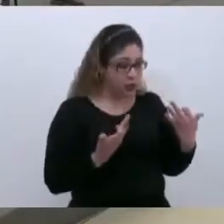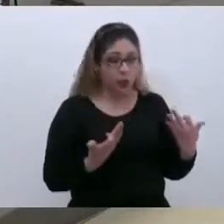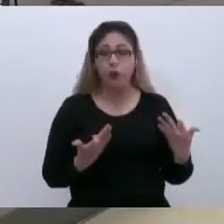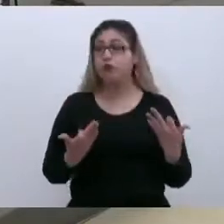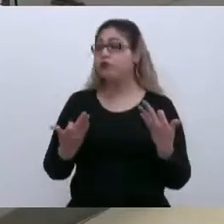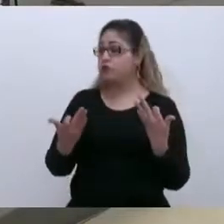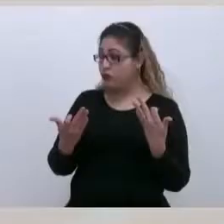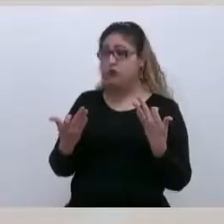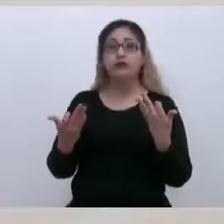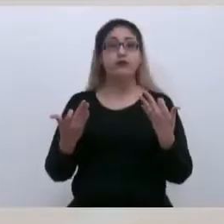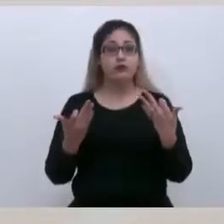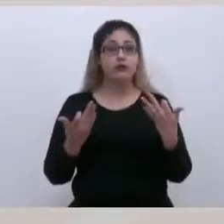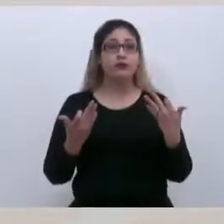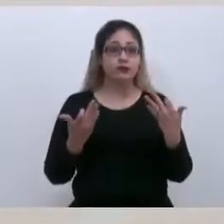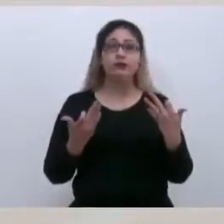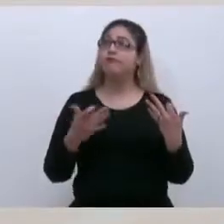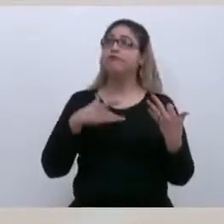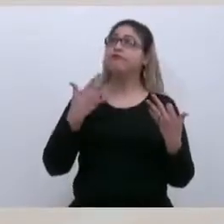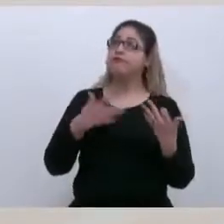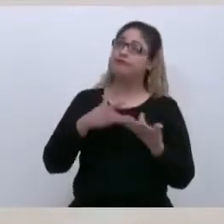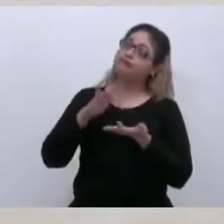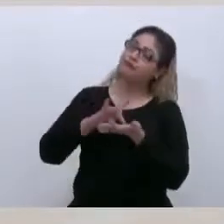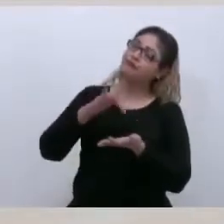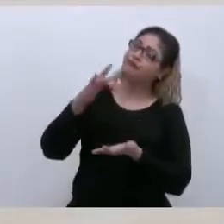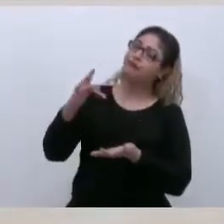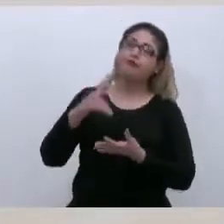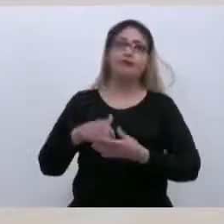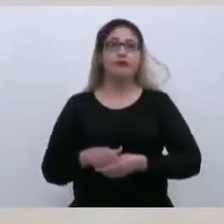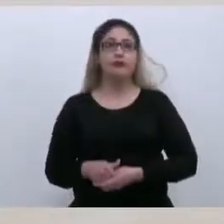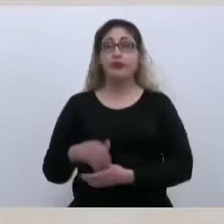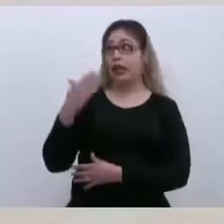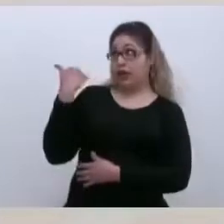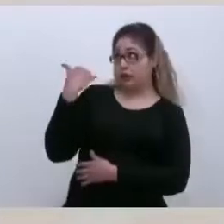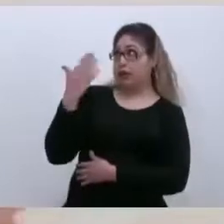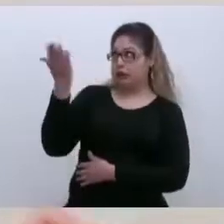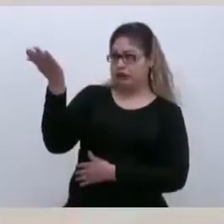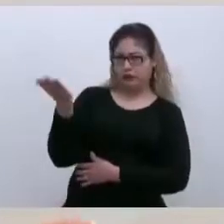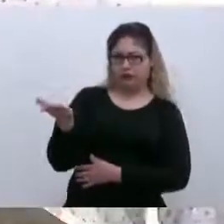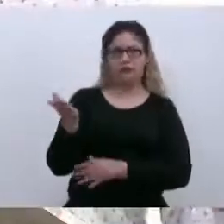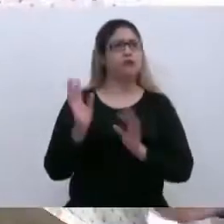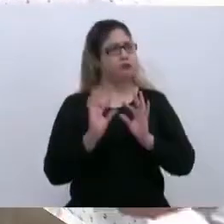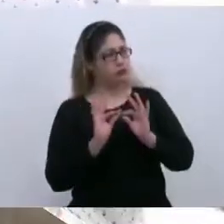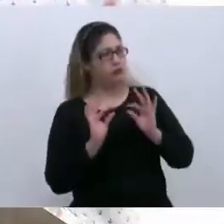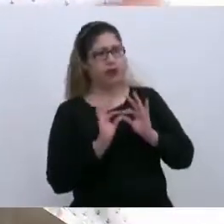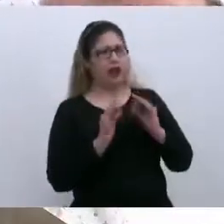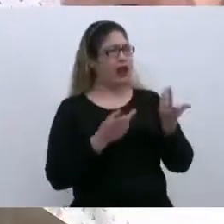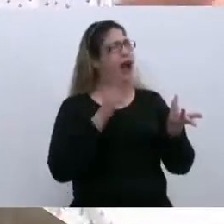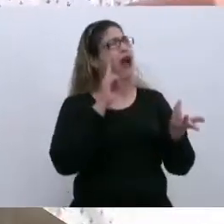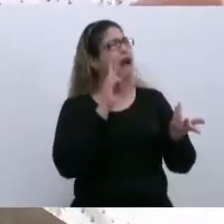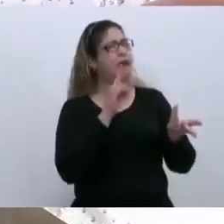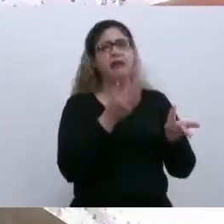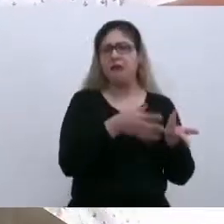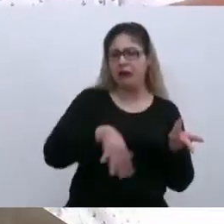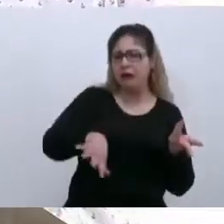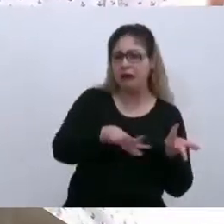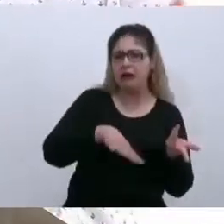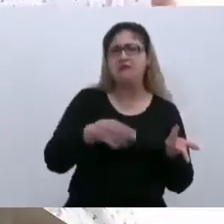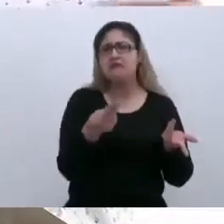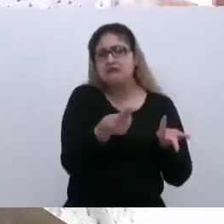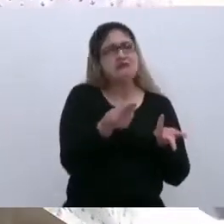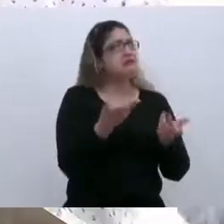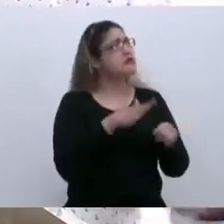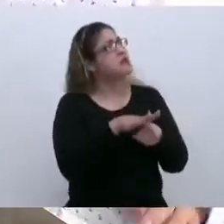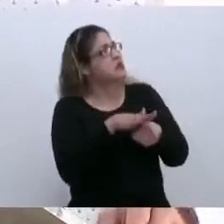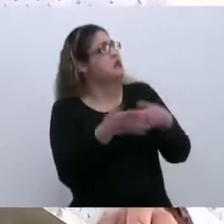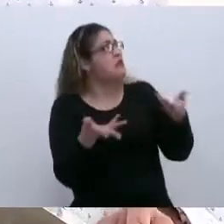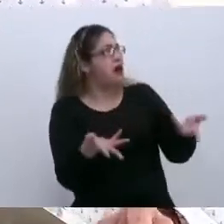agradecerle que los comentarios que hicimos en torno a las necesidades que se tienen aquí, como lo es el